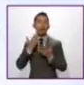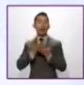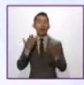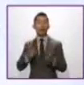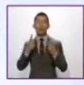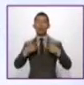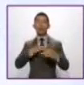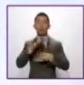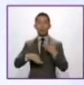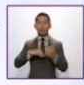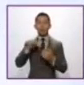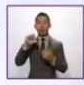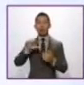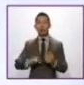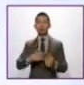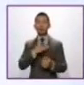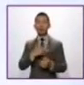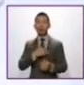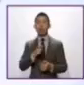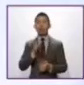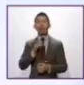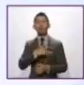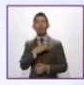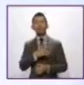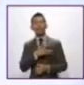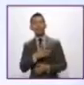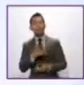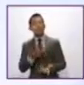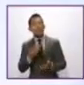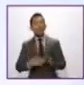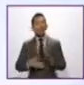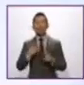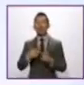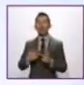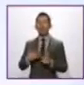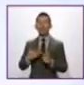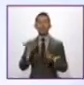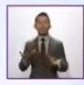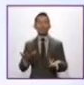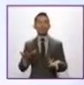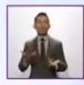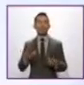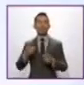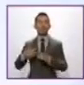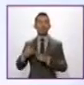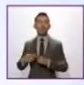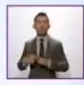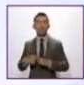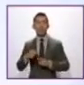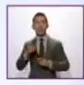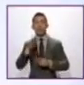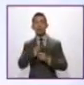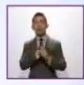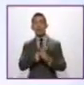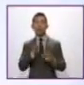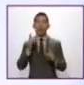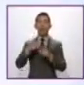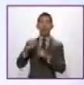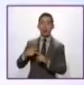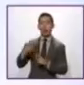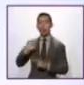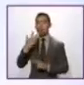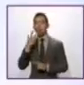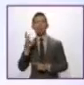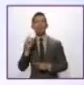las personas que hoy no se sienten identificados, que hoy sabemos que no somos ni chairos ni fifís, que somos